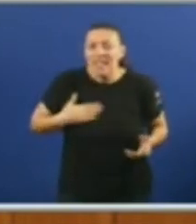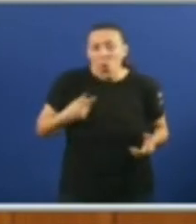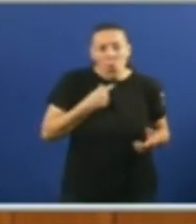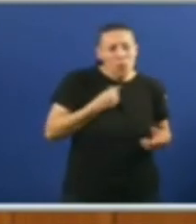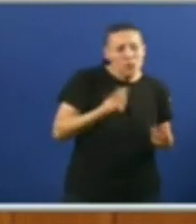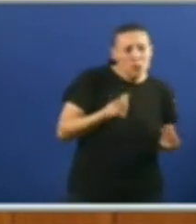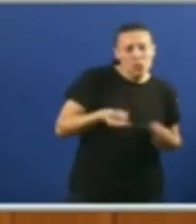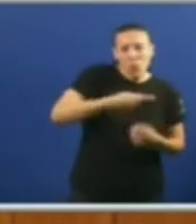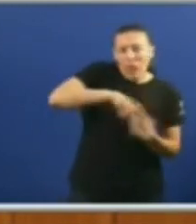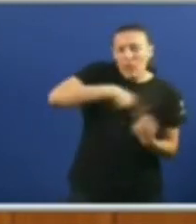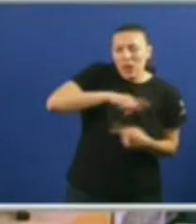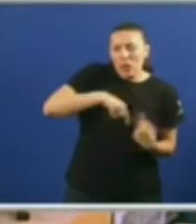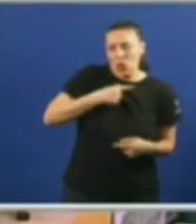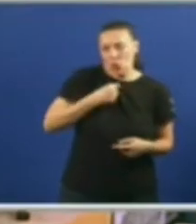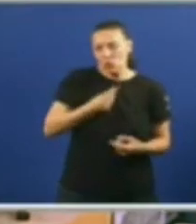gusta utilizar.